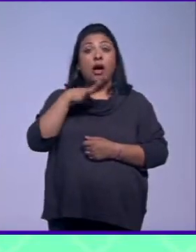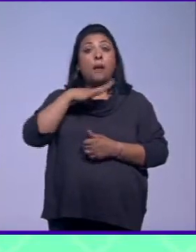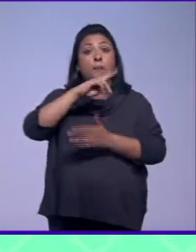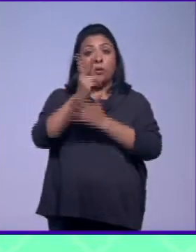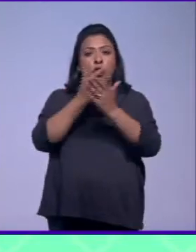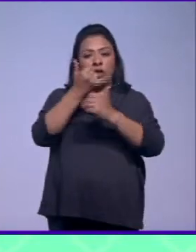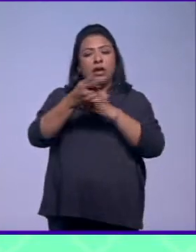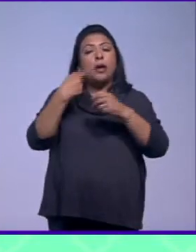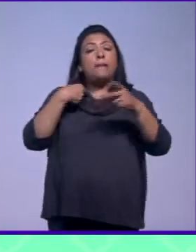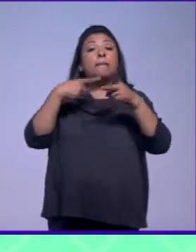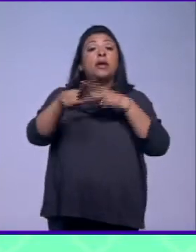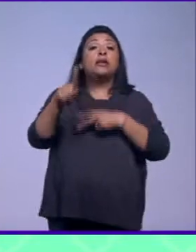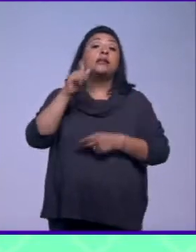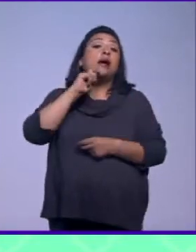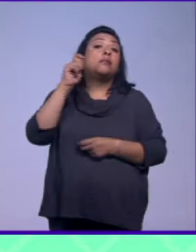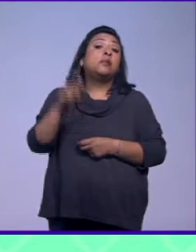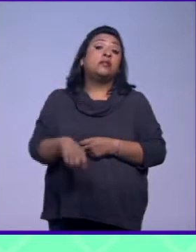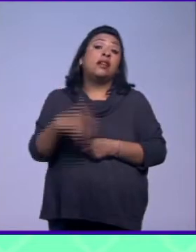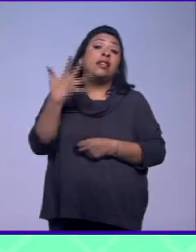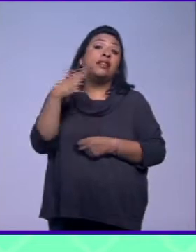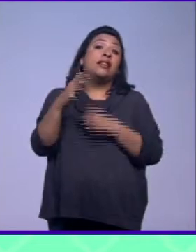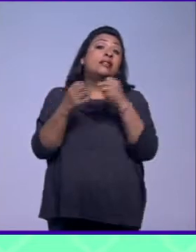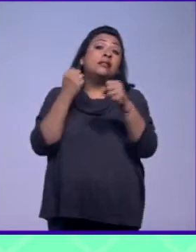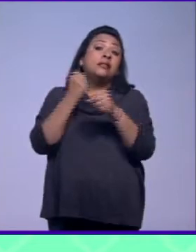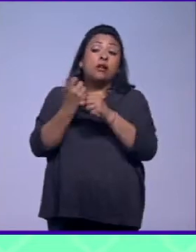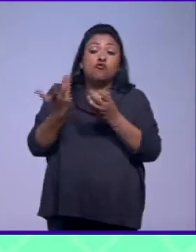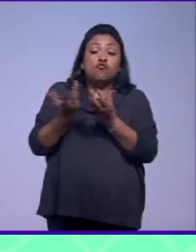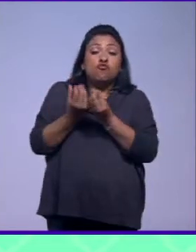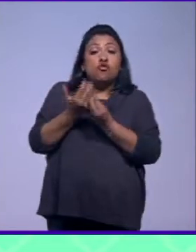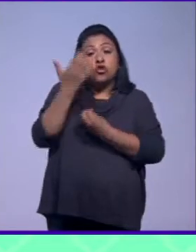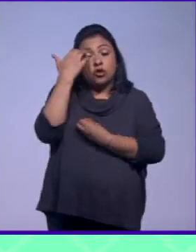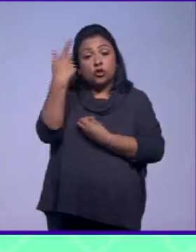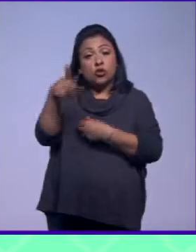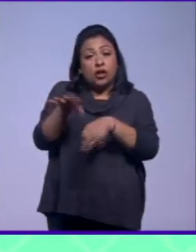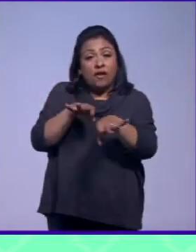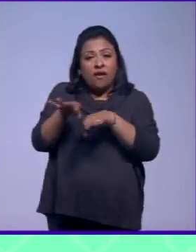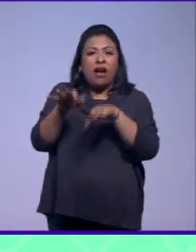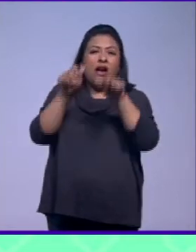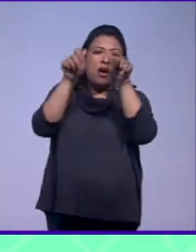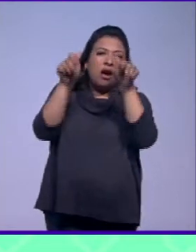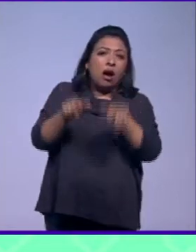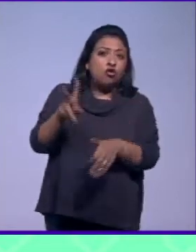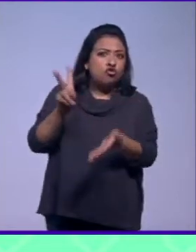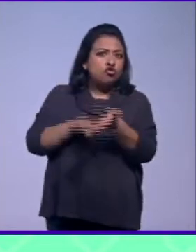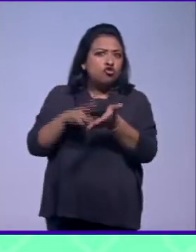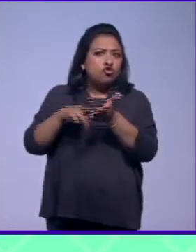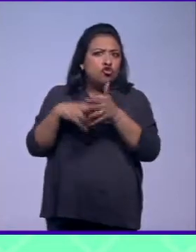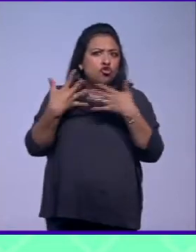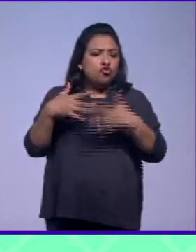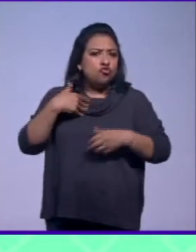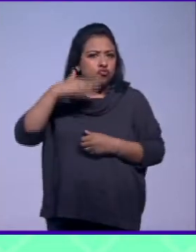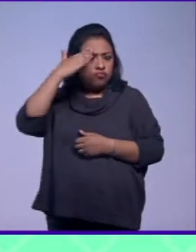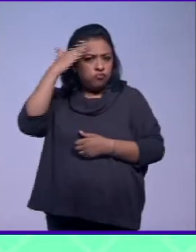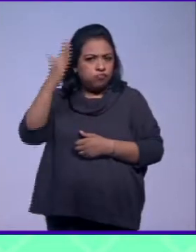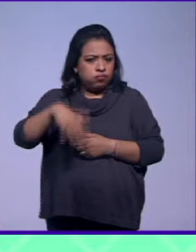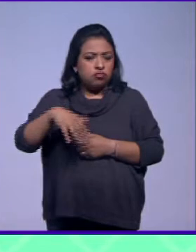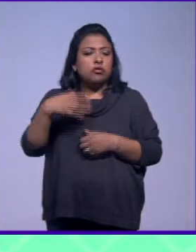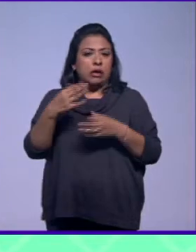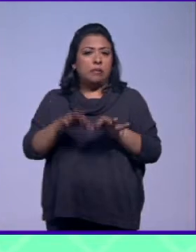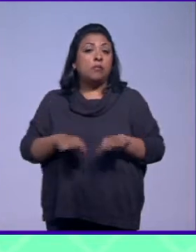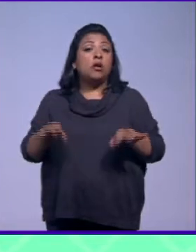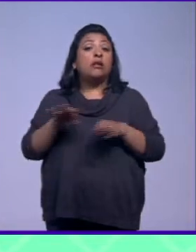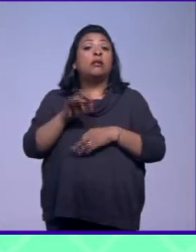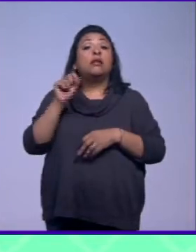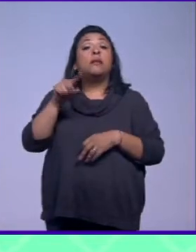de más de una década con guillermo de conocer su trabajo su obra su valía su bar su talento y de alguna manera esta